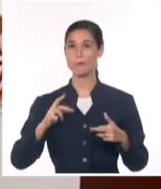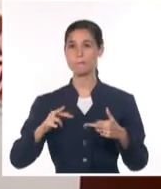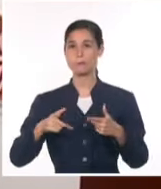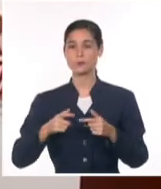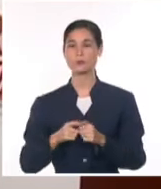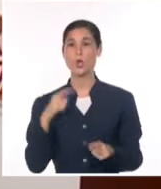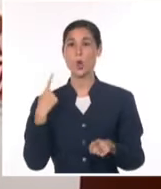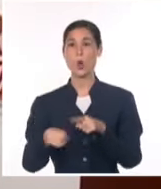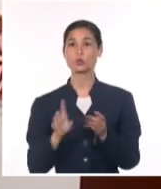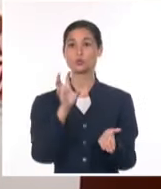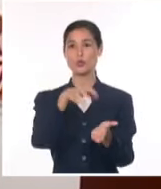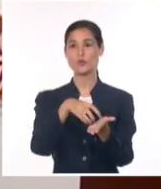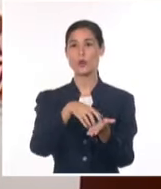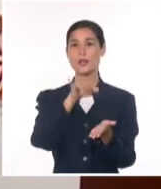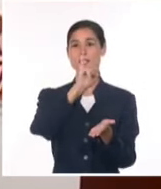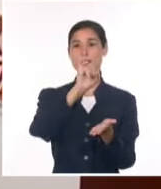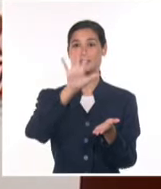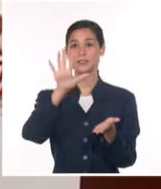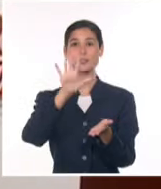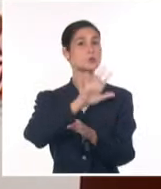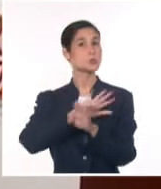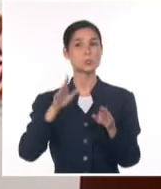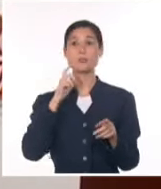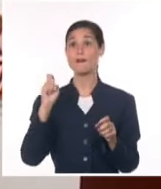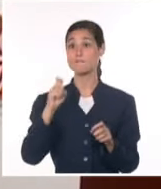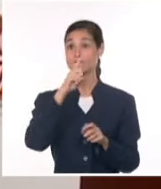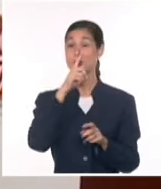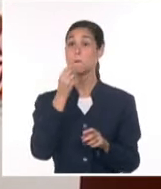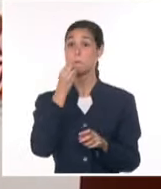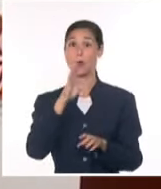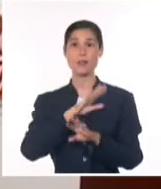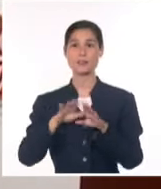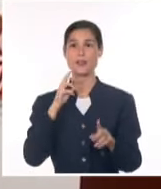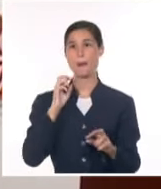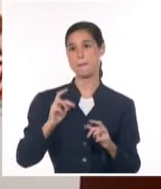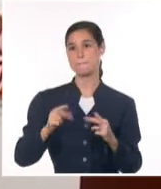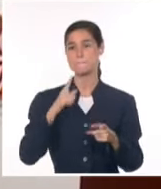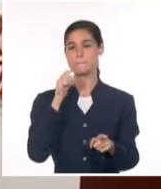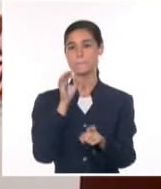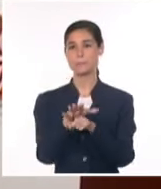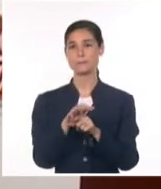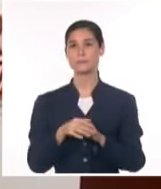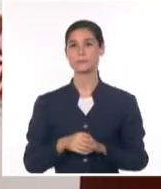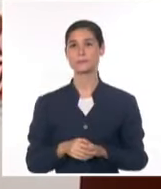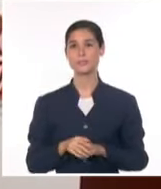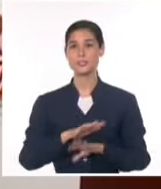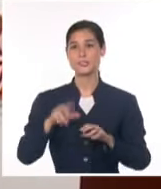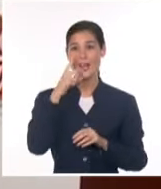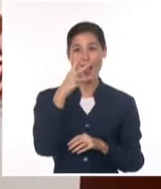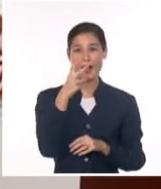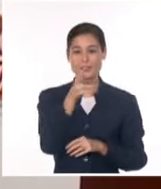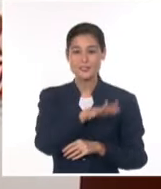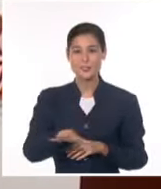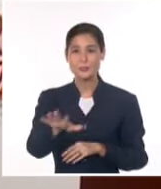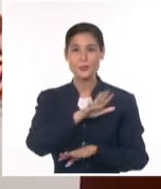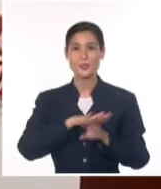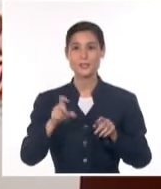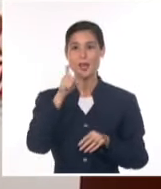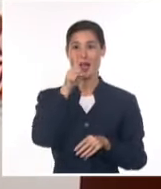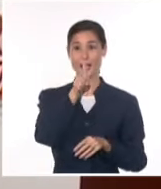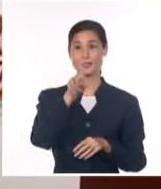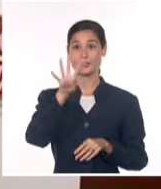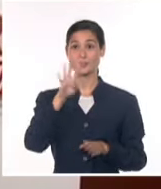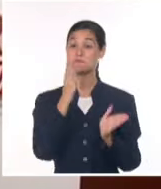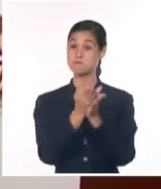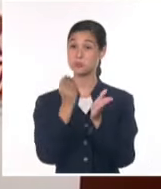centros en 8 municipios ya están listos para reincorporarse al periodo lectivo, con la atención a cerca de 14.000